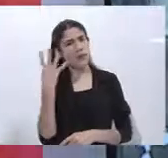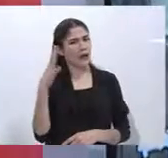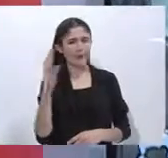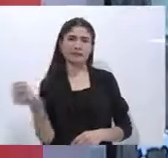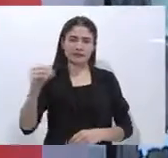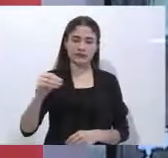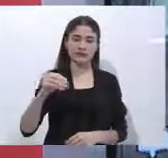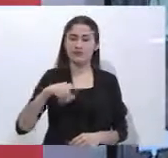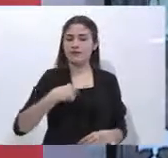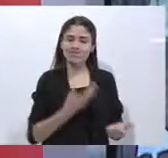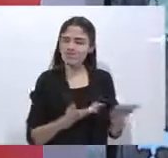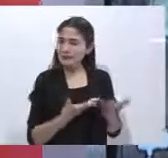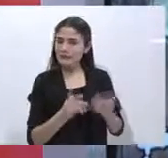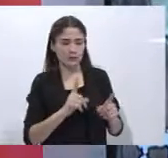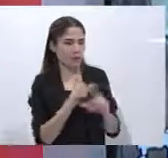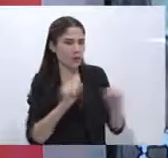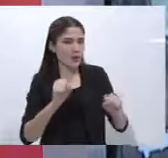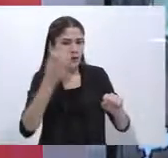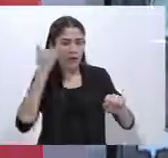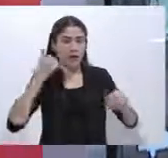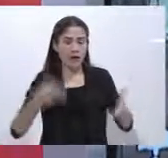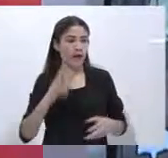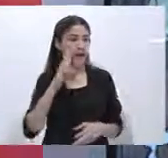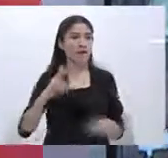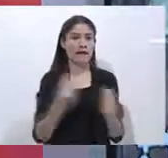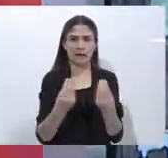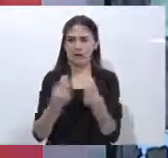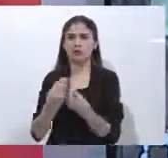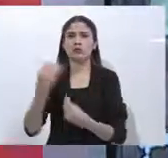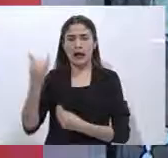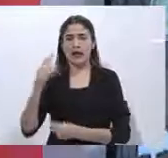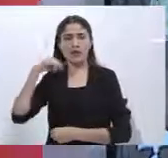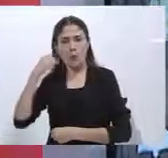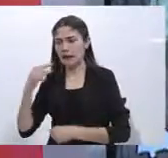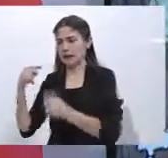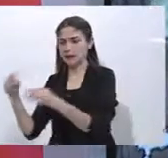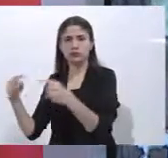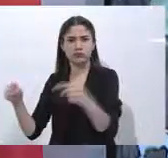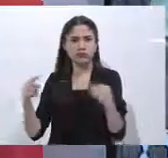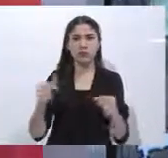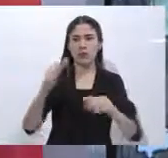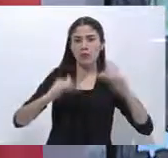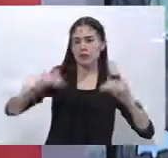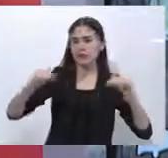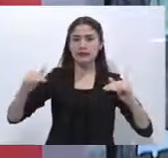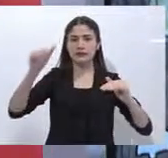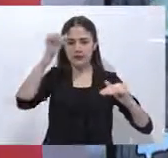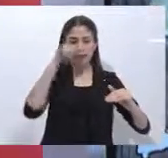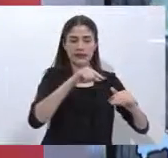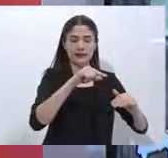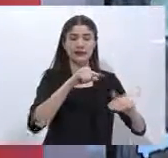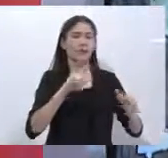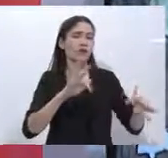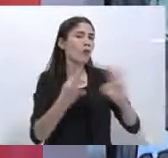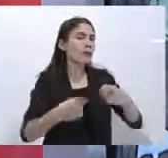así como este en donde tenemos muchas ofertas entonces es difícil ello acordar aceptaron de